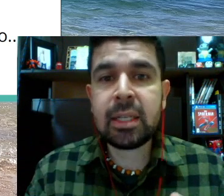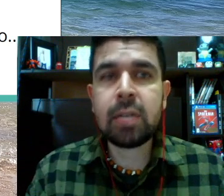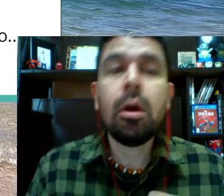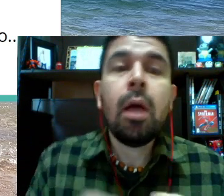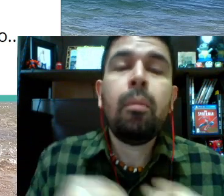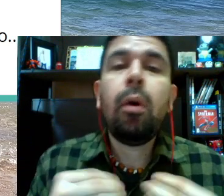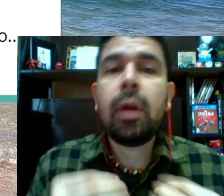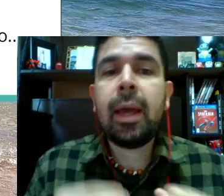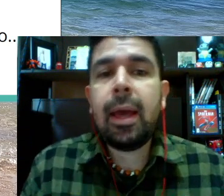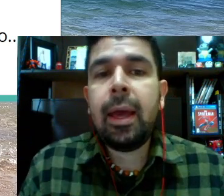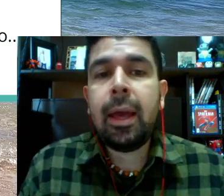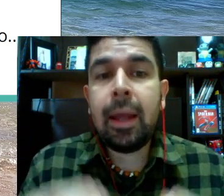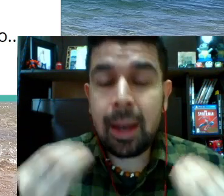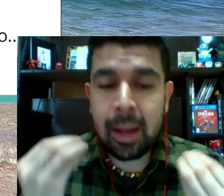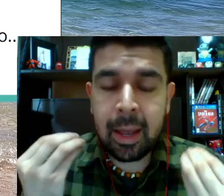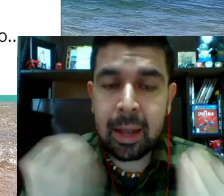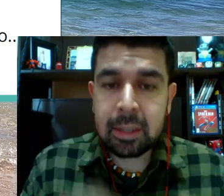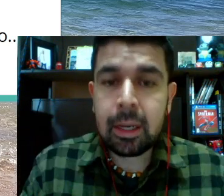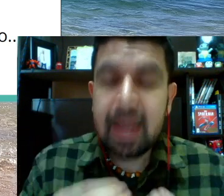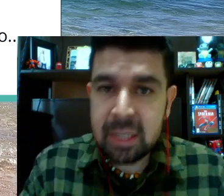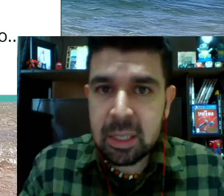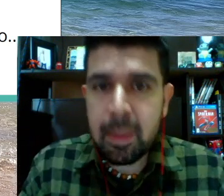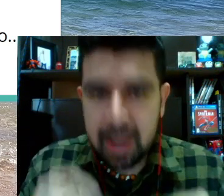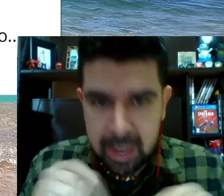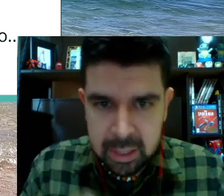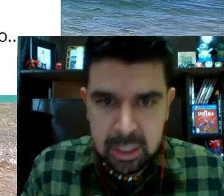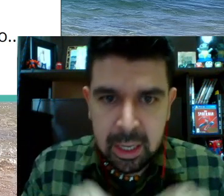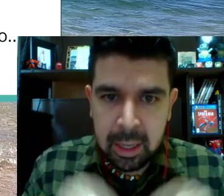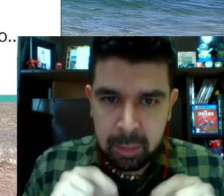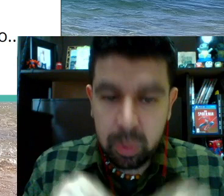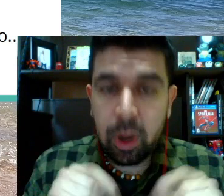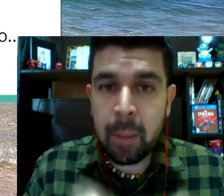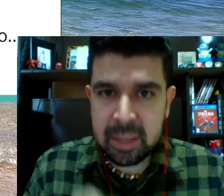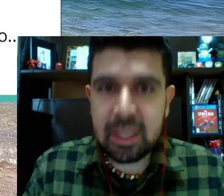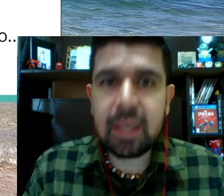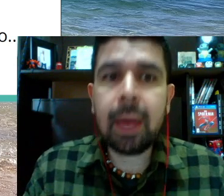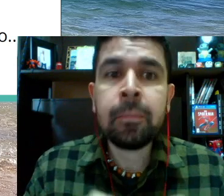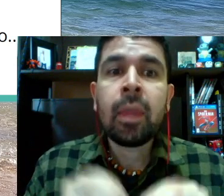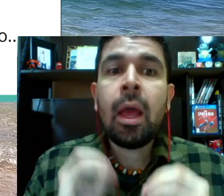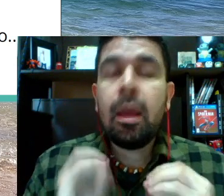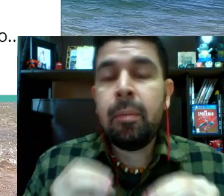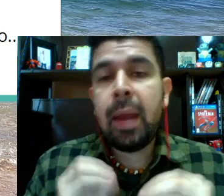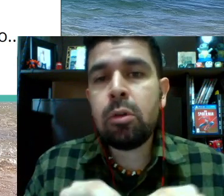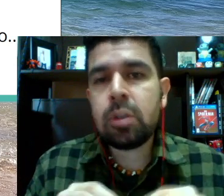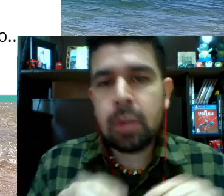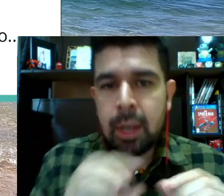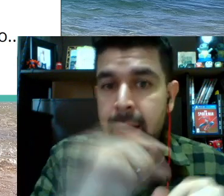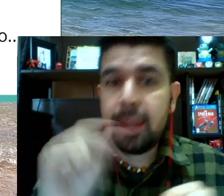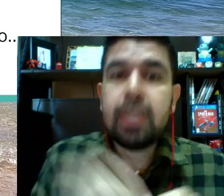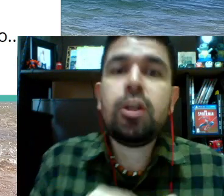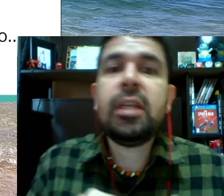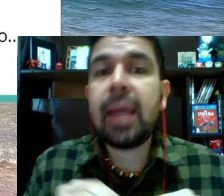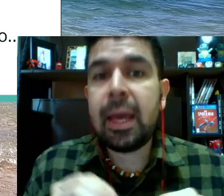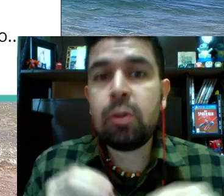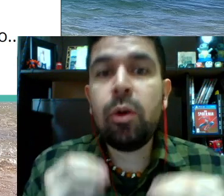es esto porque en las en esta semana en este programa de este día veremos que el